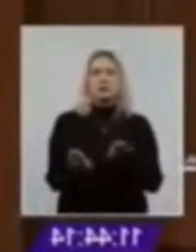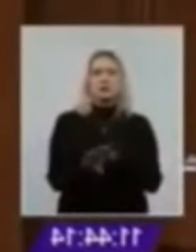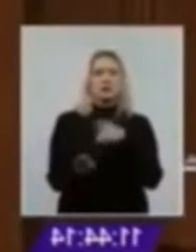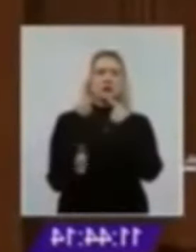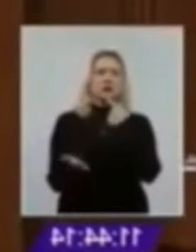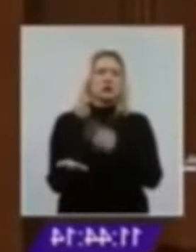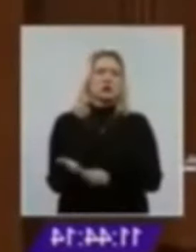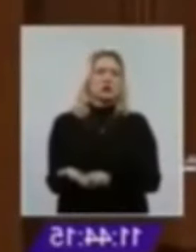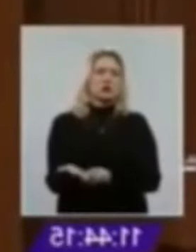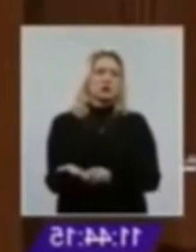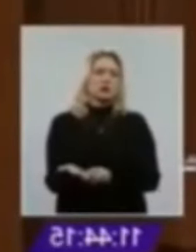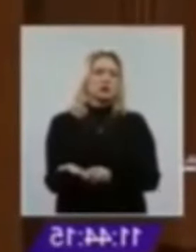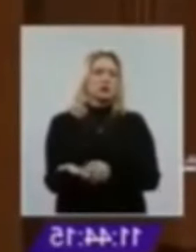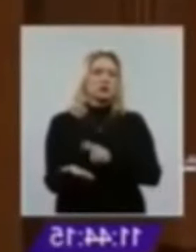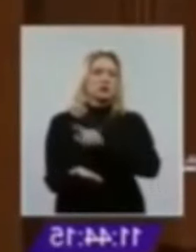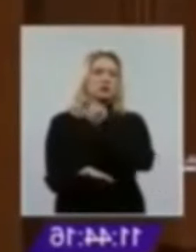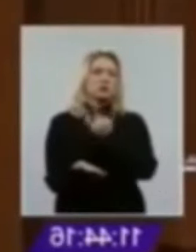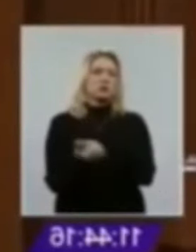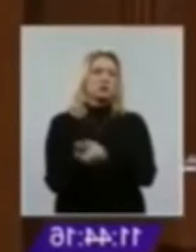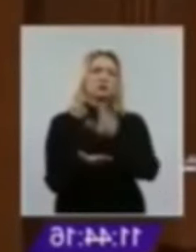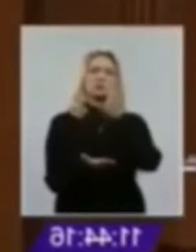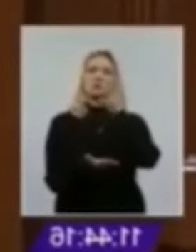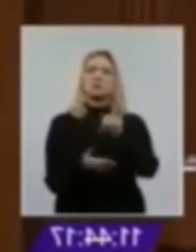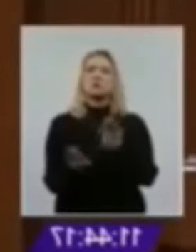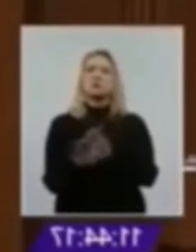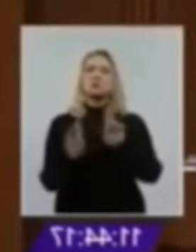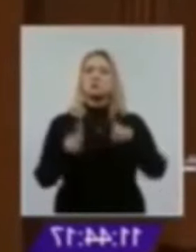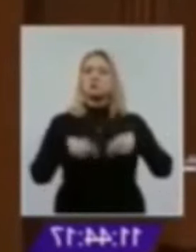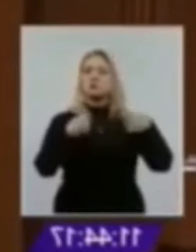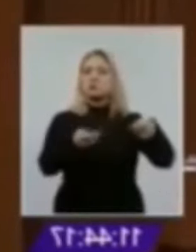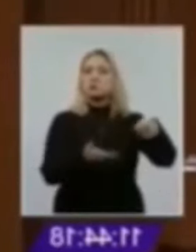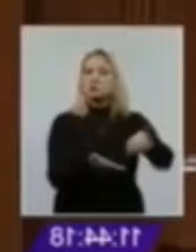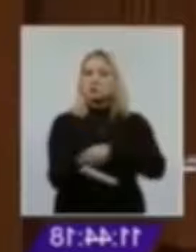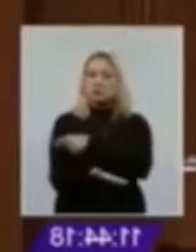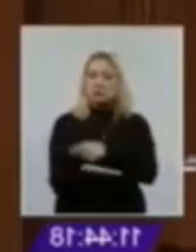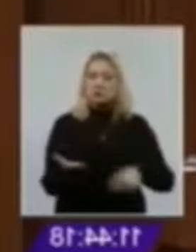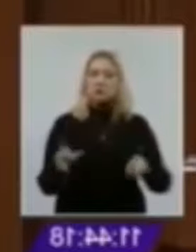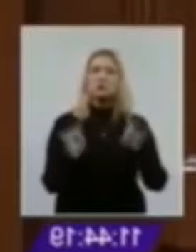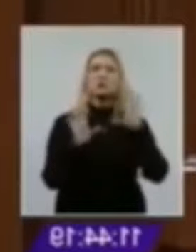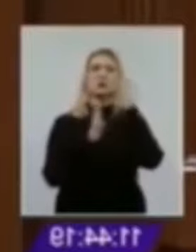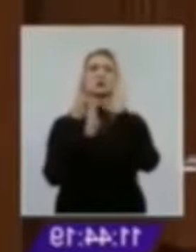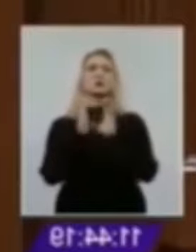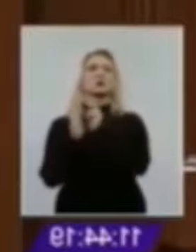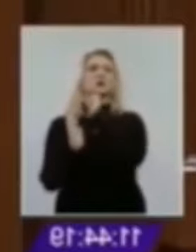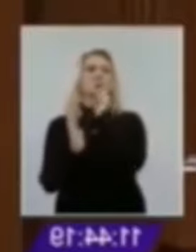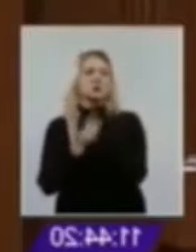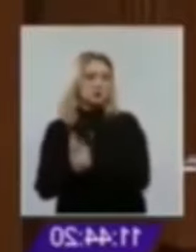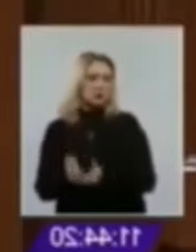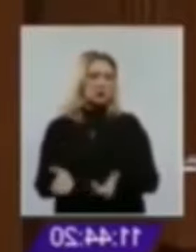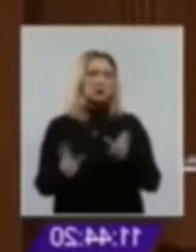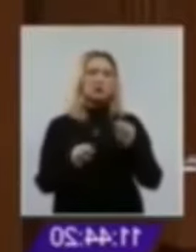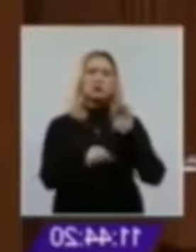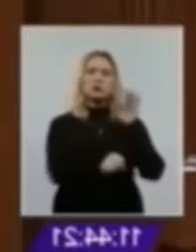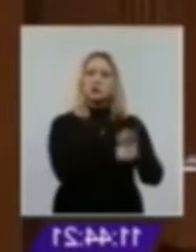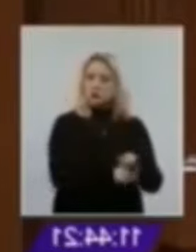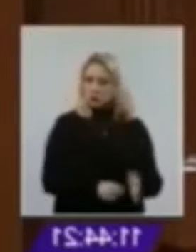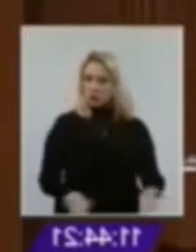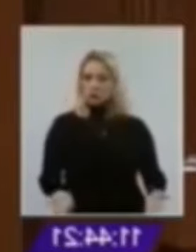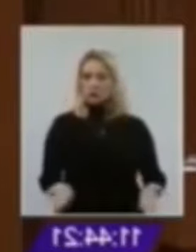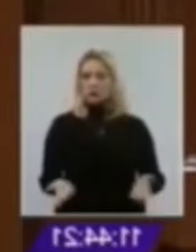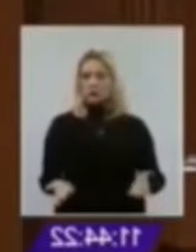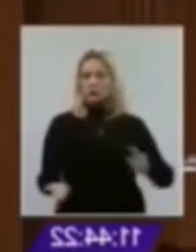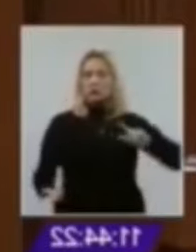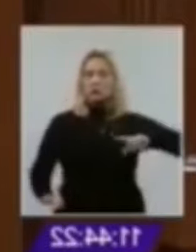able eficiente y que le dará voz al pueblo de México que es lo que necesita la corte y eso Precisamente es lo que ha